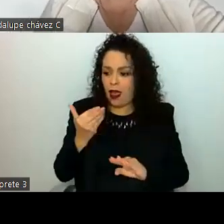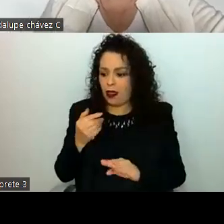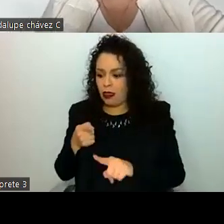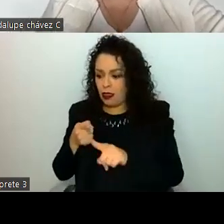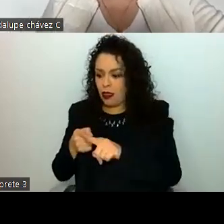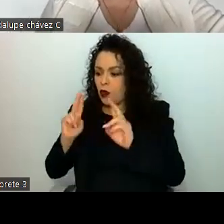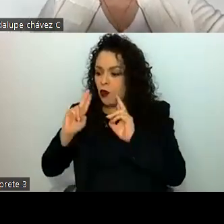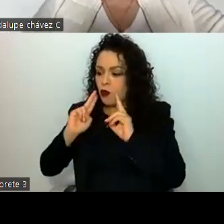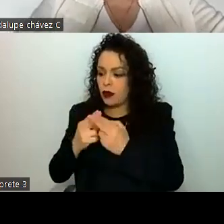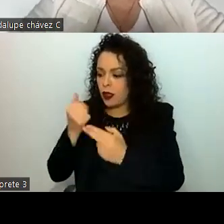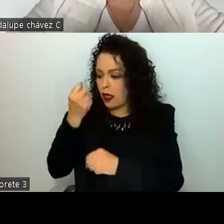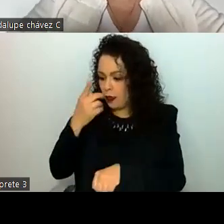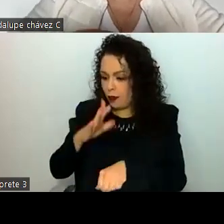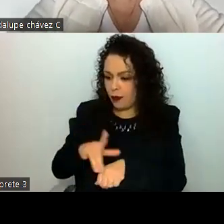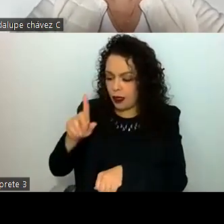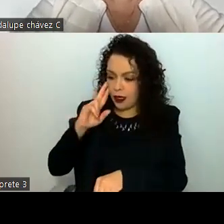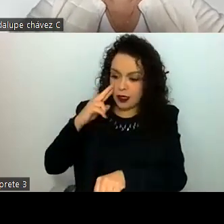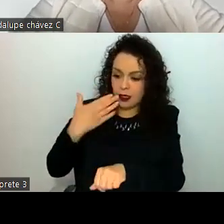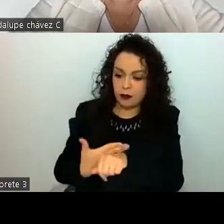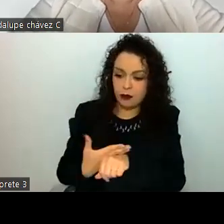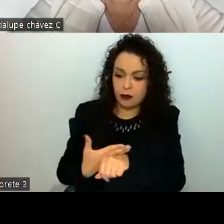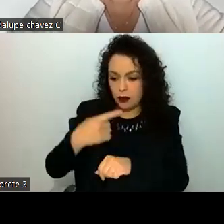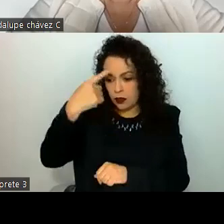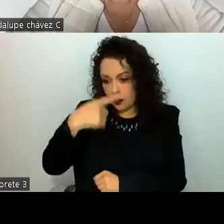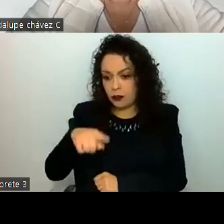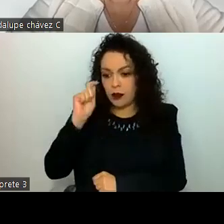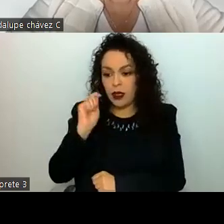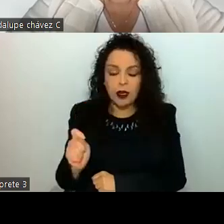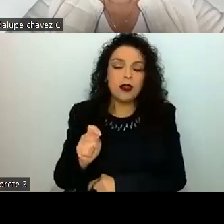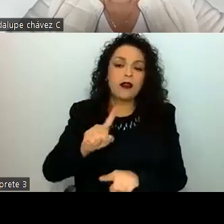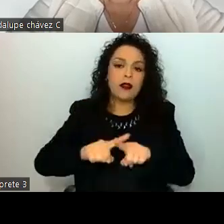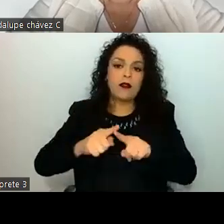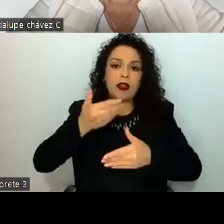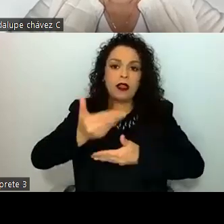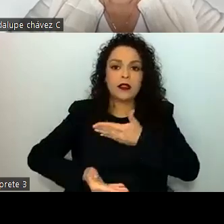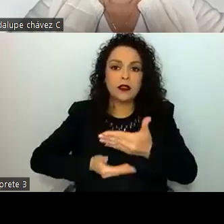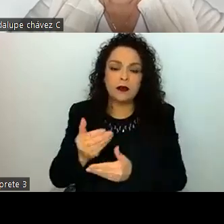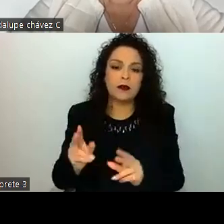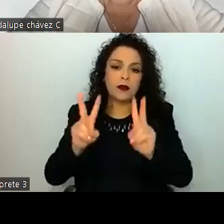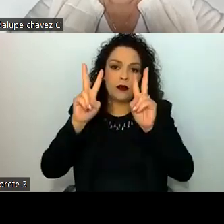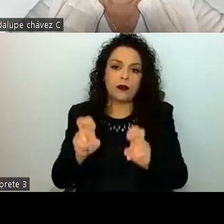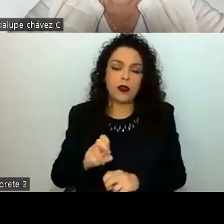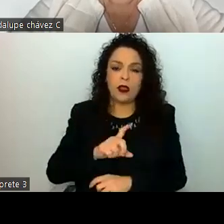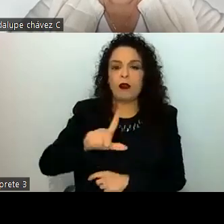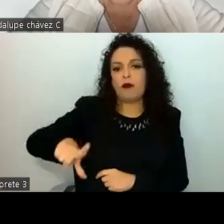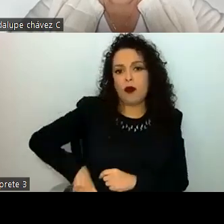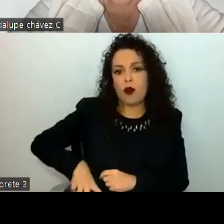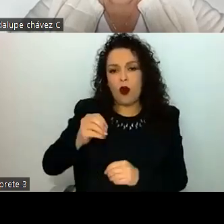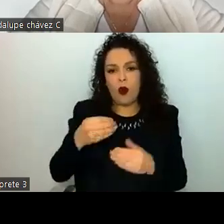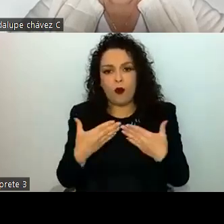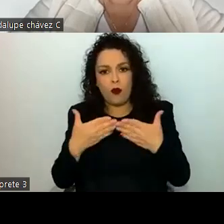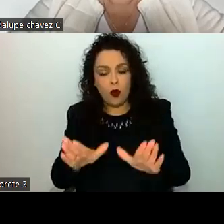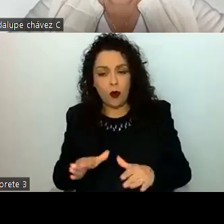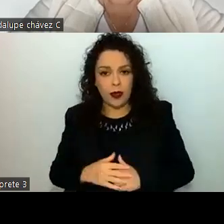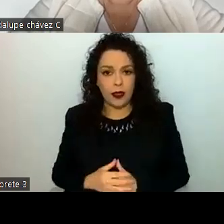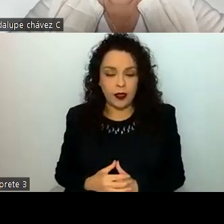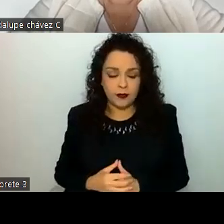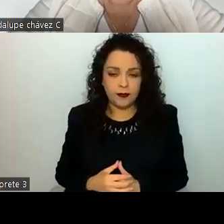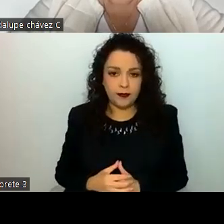administrativas encargadas de la contratación de bienes y servicios en la administración pública. Tanto las modales de